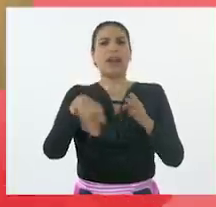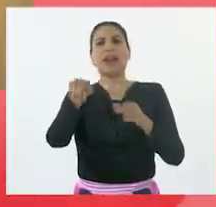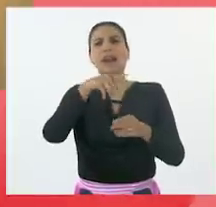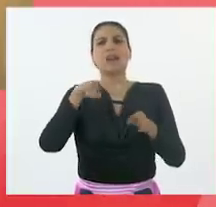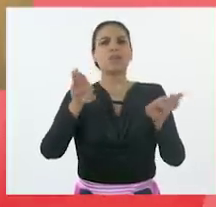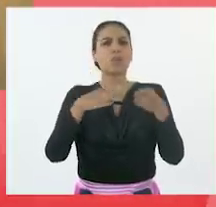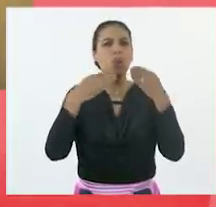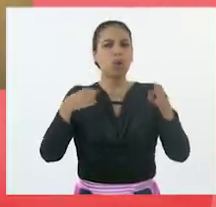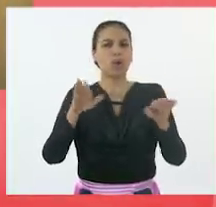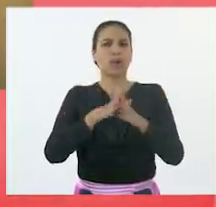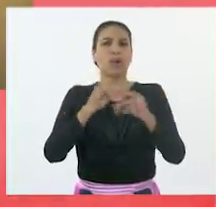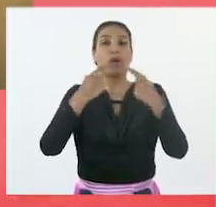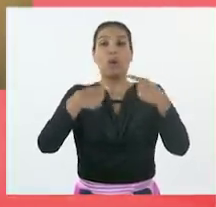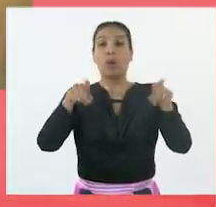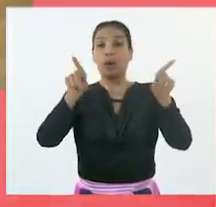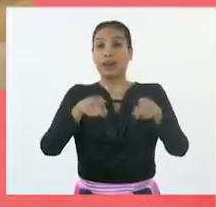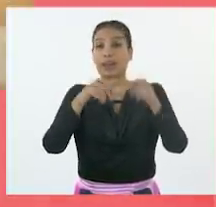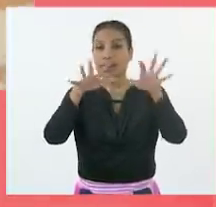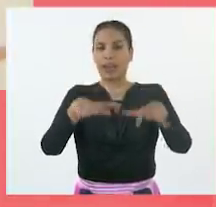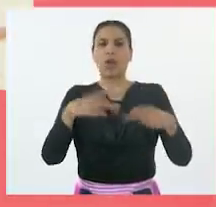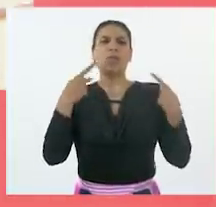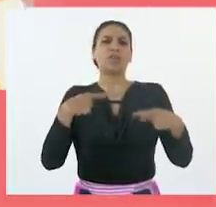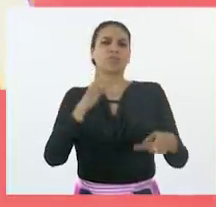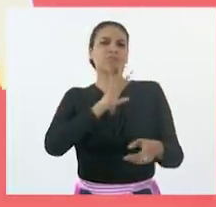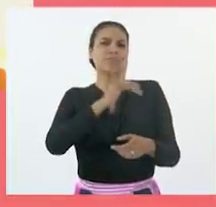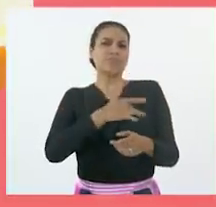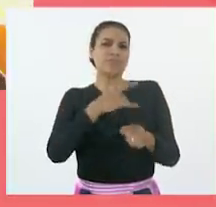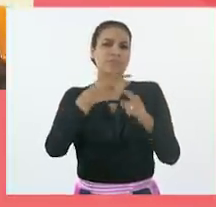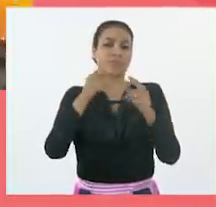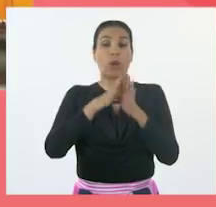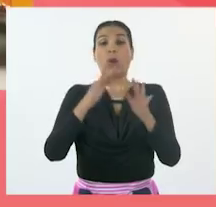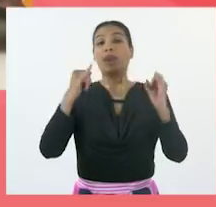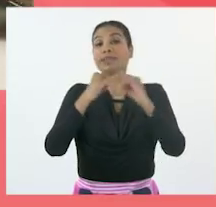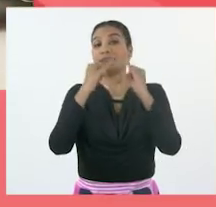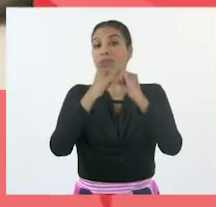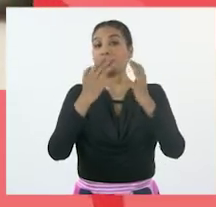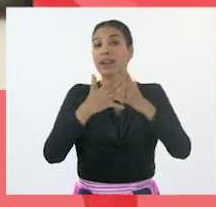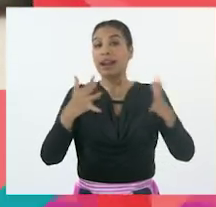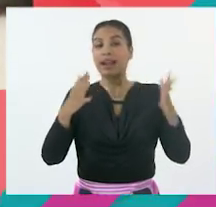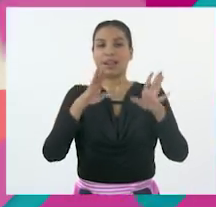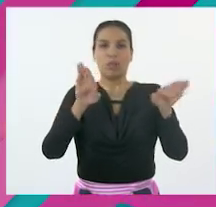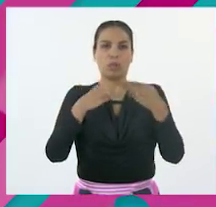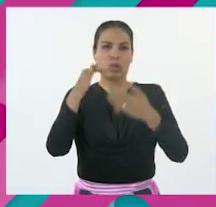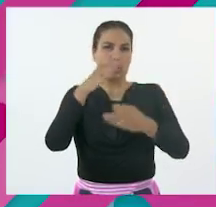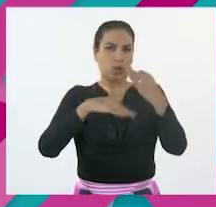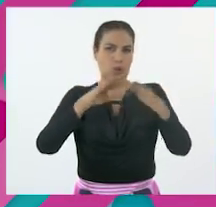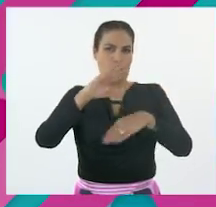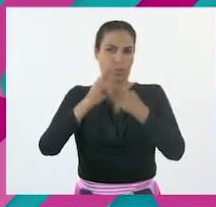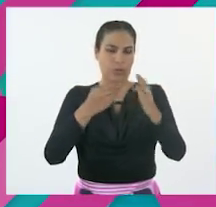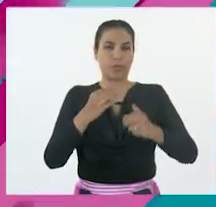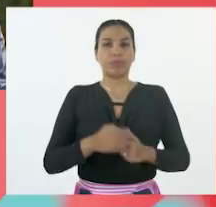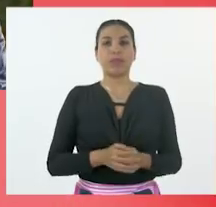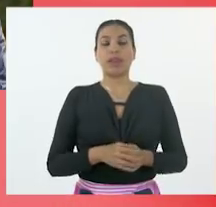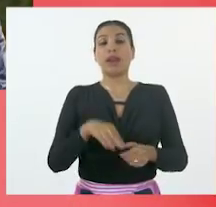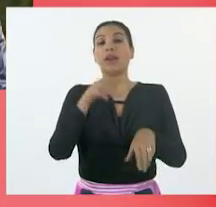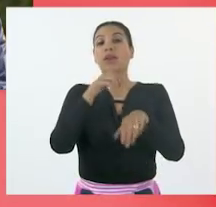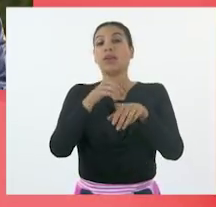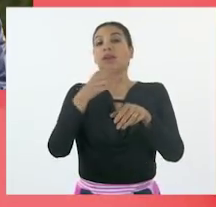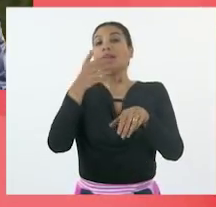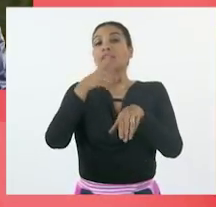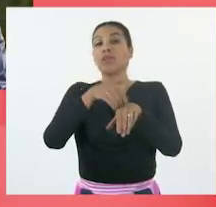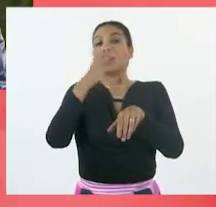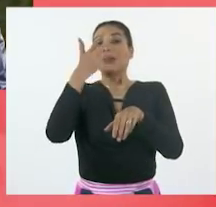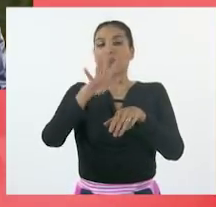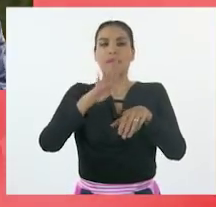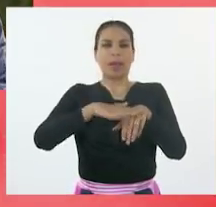músicos, orquestas y coleccionistas, o también en grandes instituciones de música en todo el mundo. En el lugar número 10 de los 11